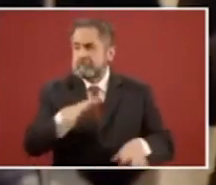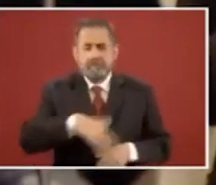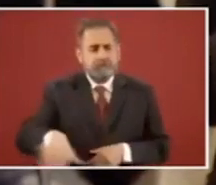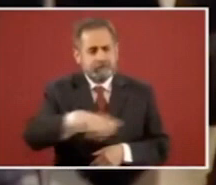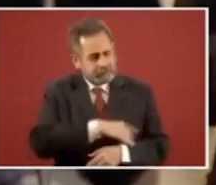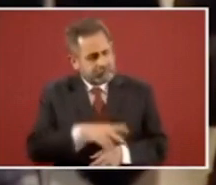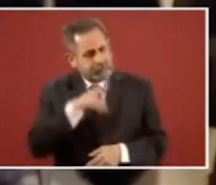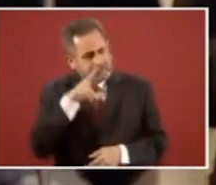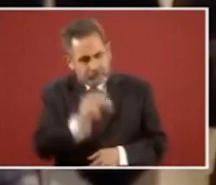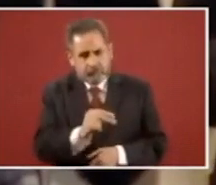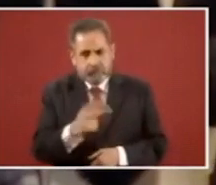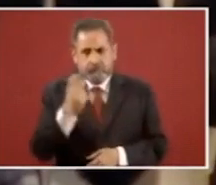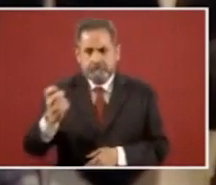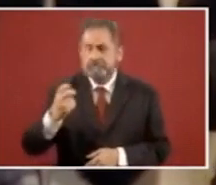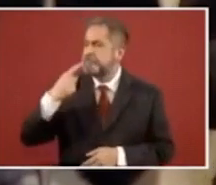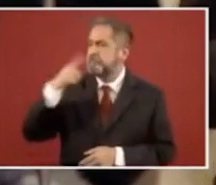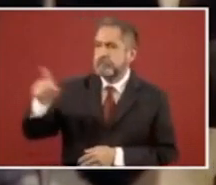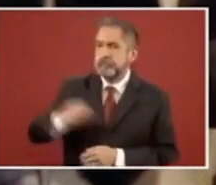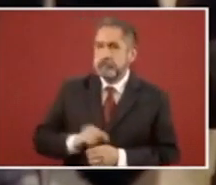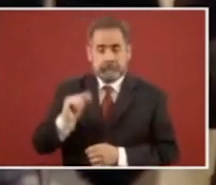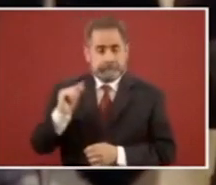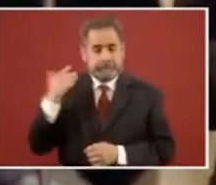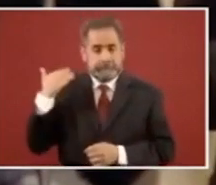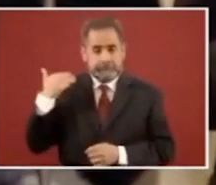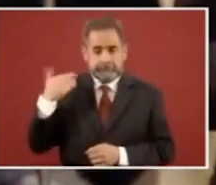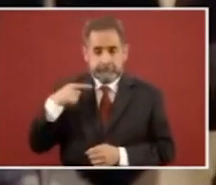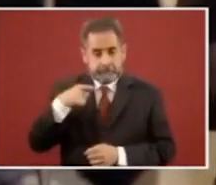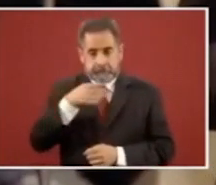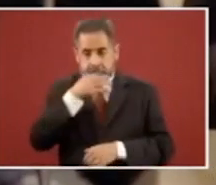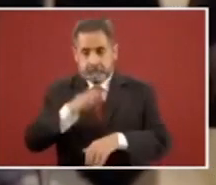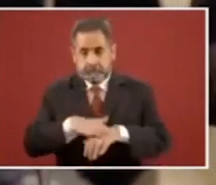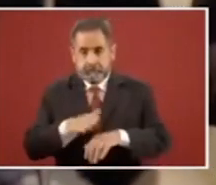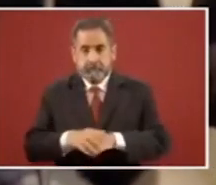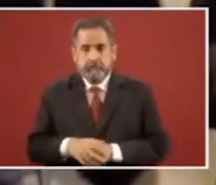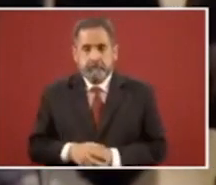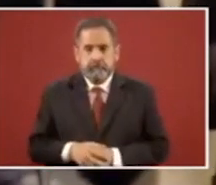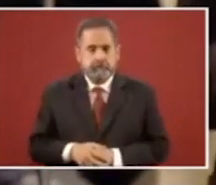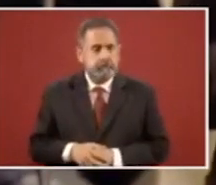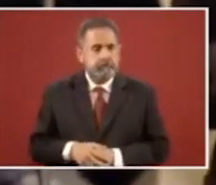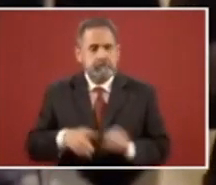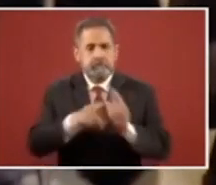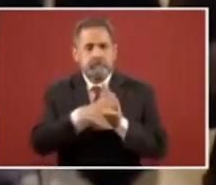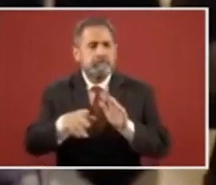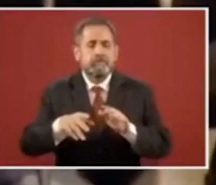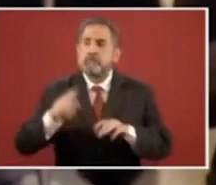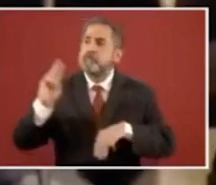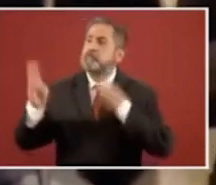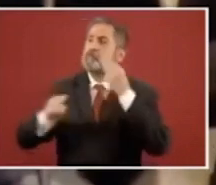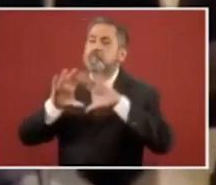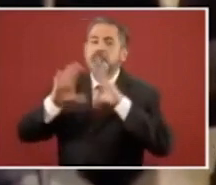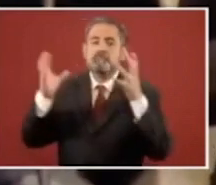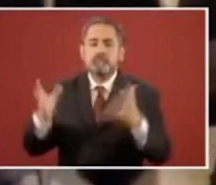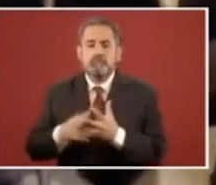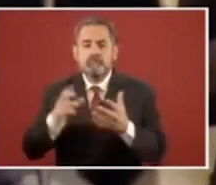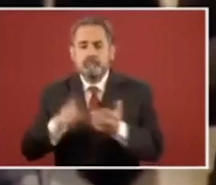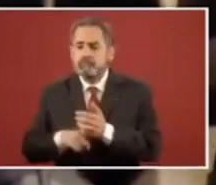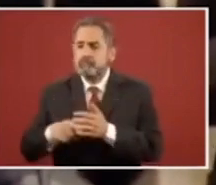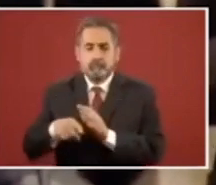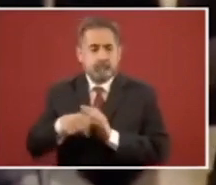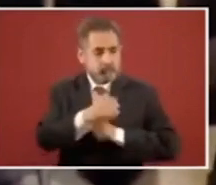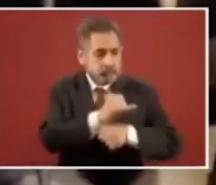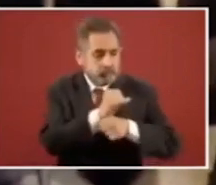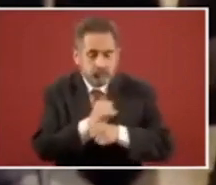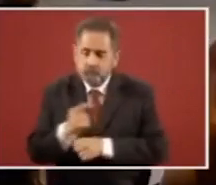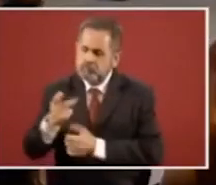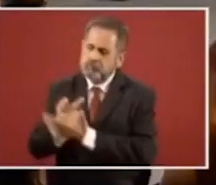tienen. En las últimas semanas, presidente, este periodismo en el mundo se reconoce y hasta se premia.